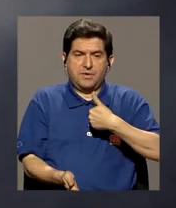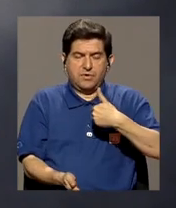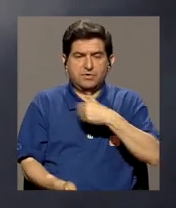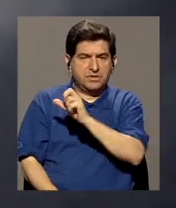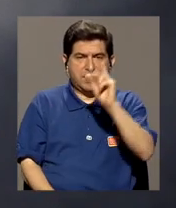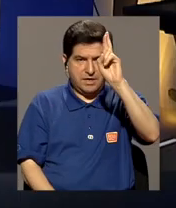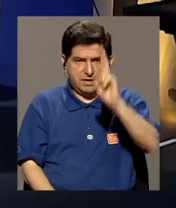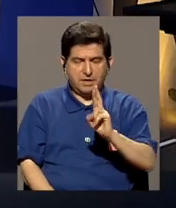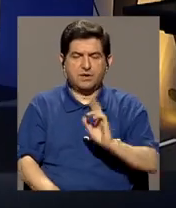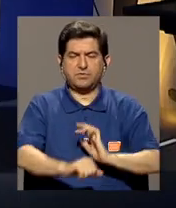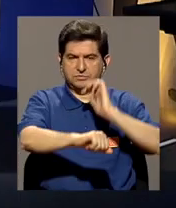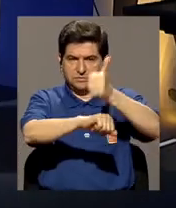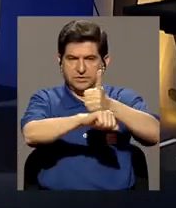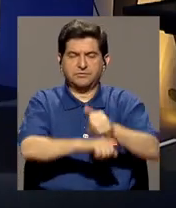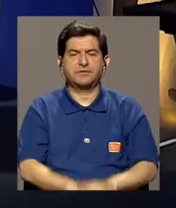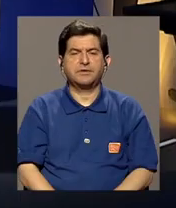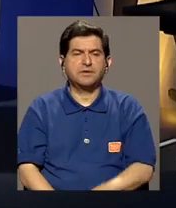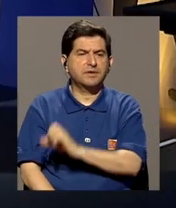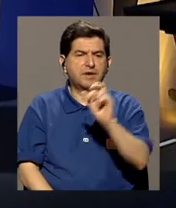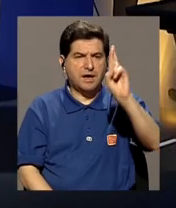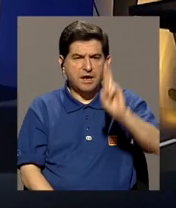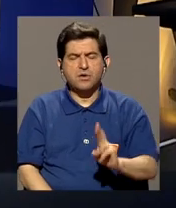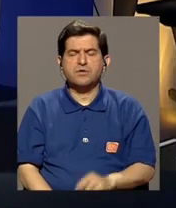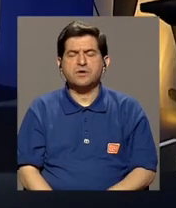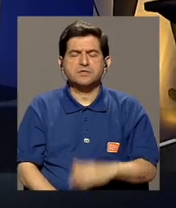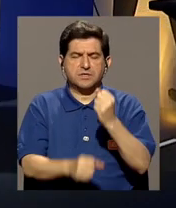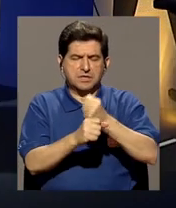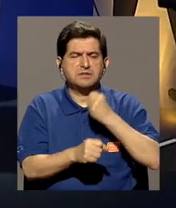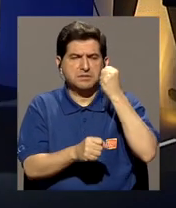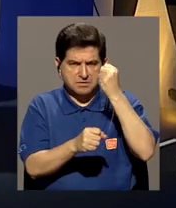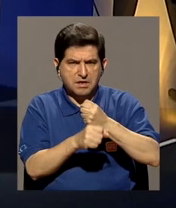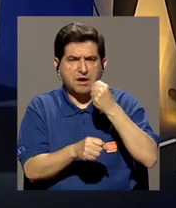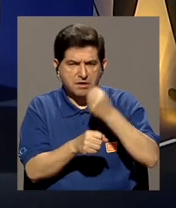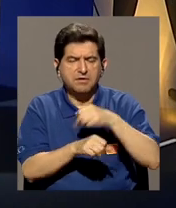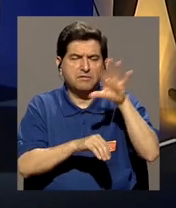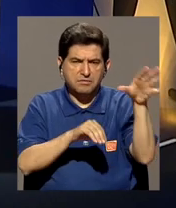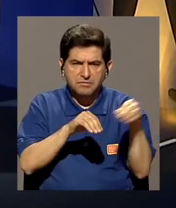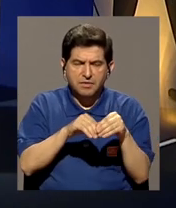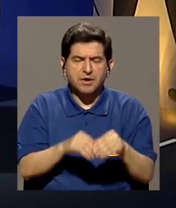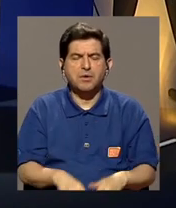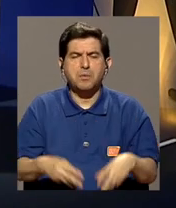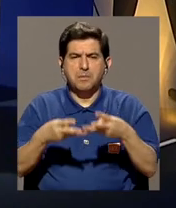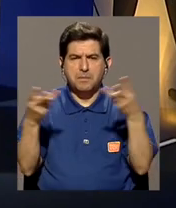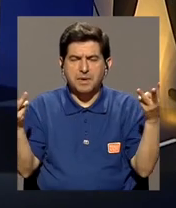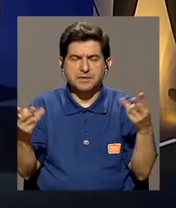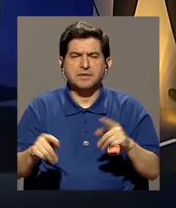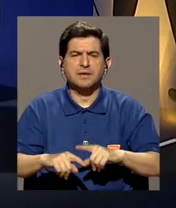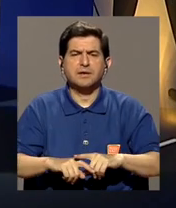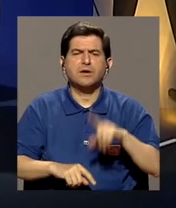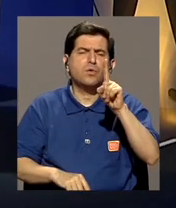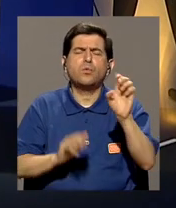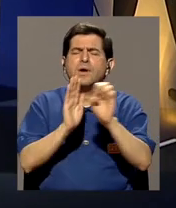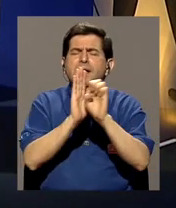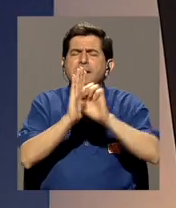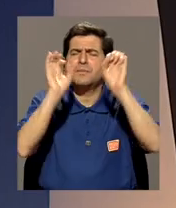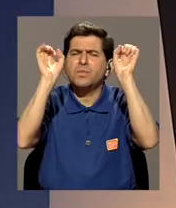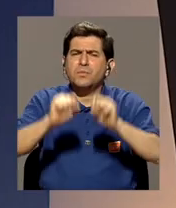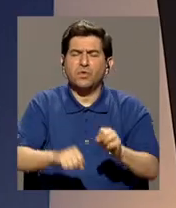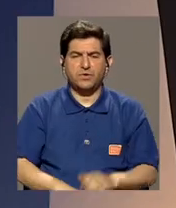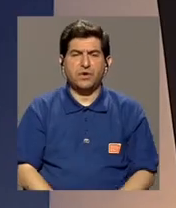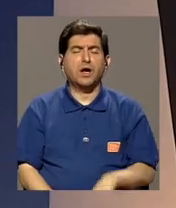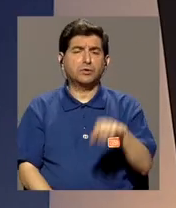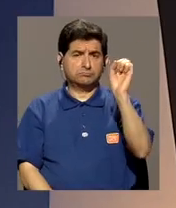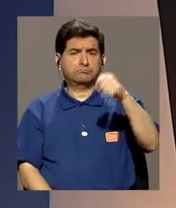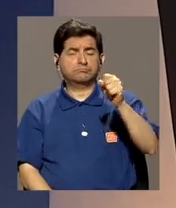que costa rica le pone entonces en costa rica que le ponemos pues mano de obra con algunos insumos para poner un ejemplo en específico